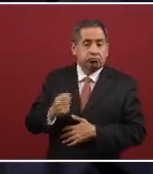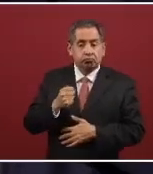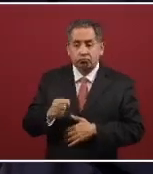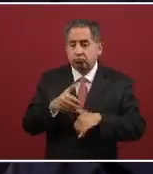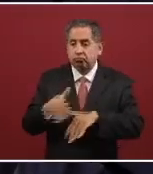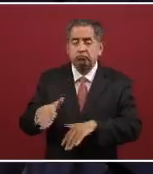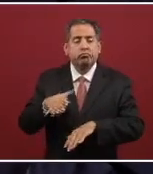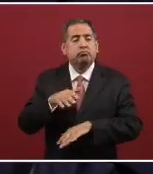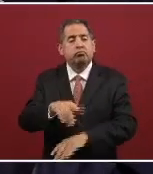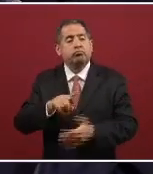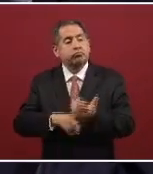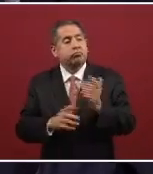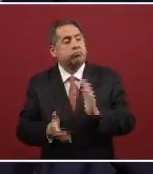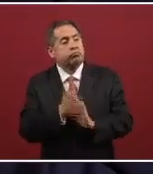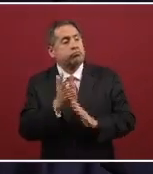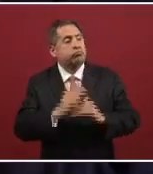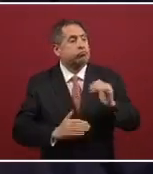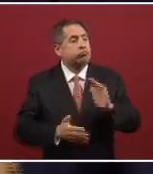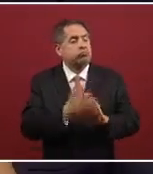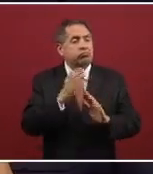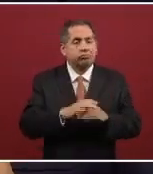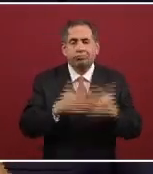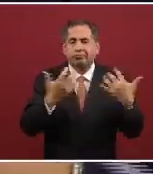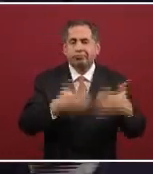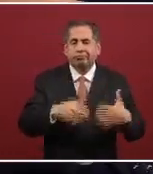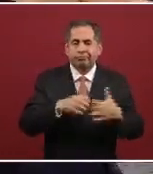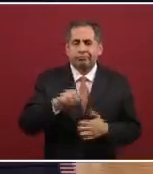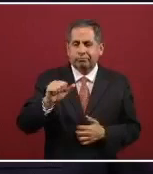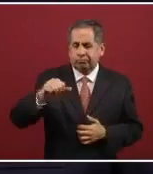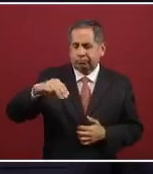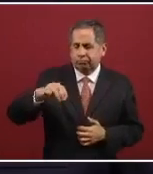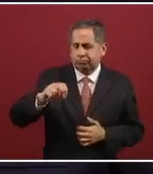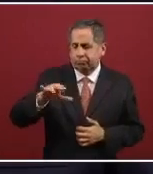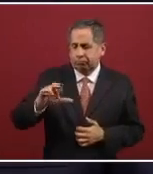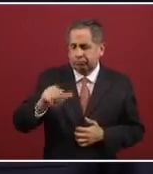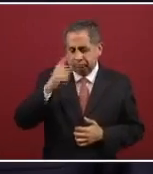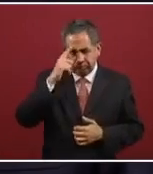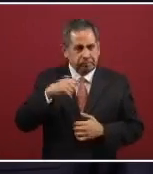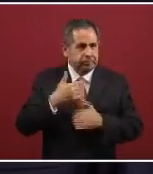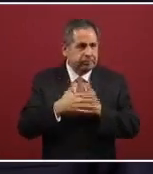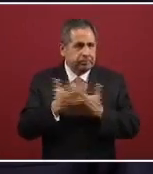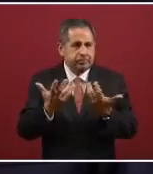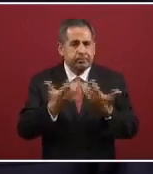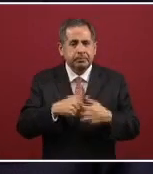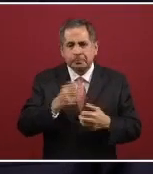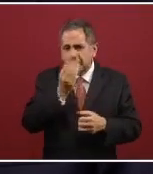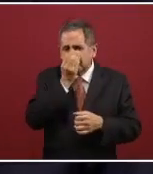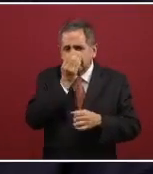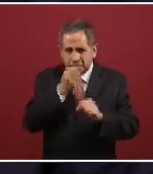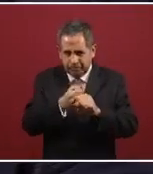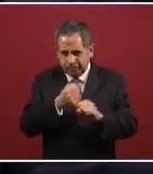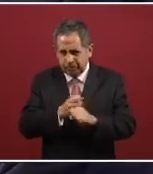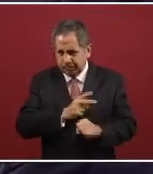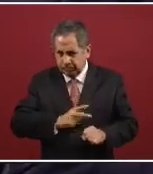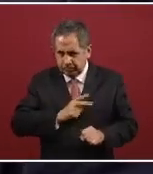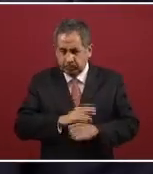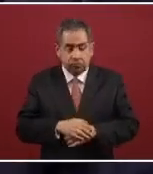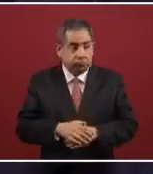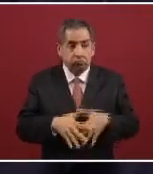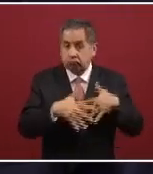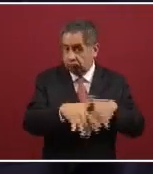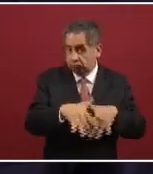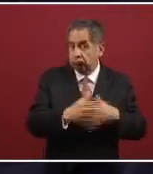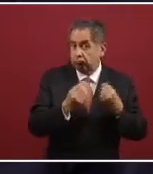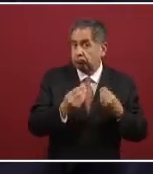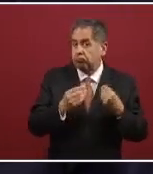por la construcción de una planta de amoníaco para hacer fertilizante, una manifestación